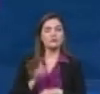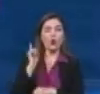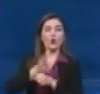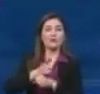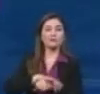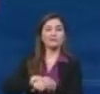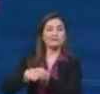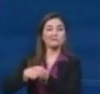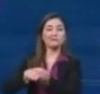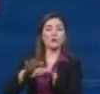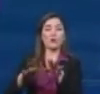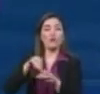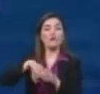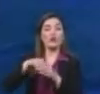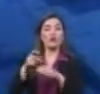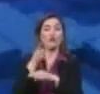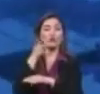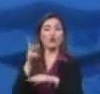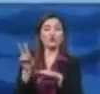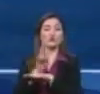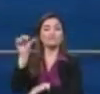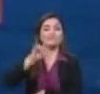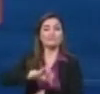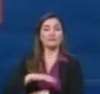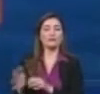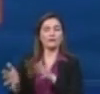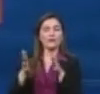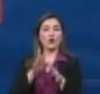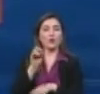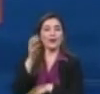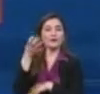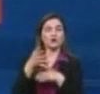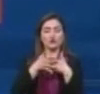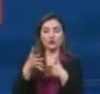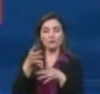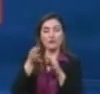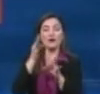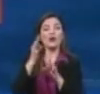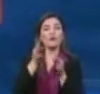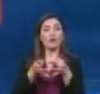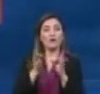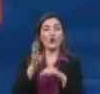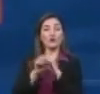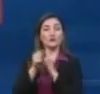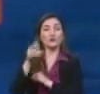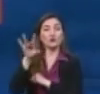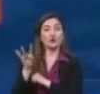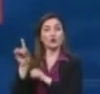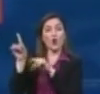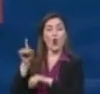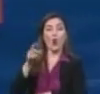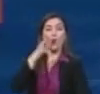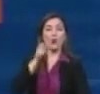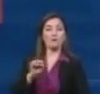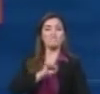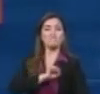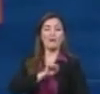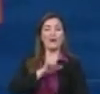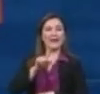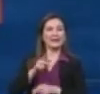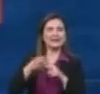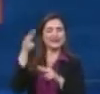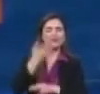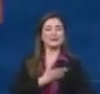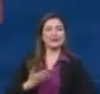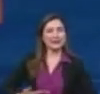de detención por presunto peculado. Desde 2014 hasta febrero de 2018, Romy Vallejo, también hombre de confianza del expresidente Correa,